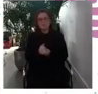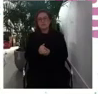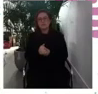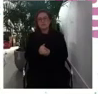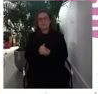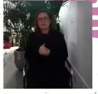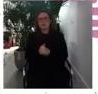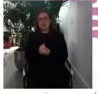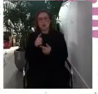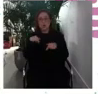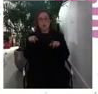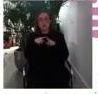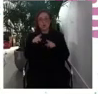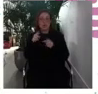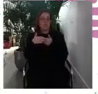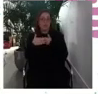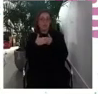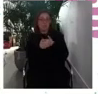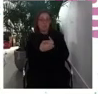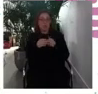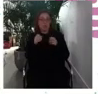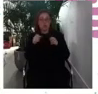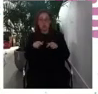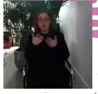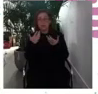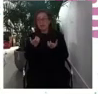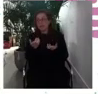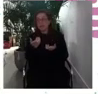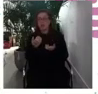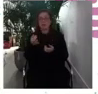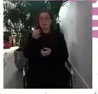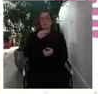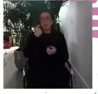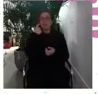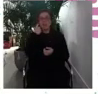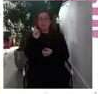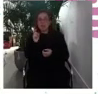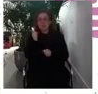si ustedes, vecinas y vecinos, quieren aportar idea